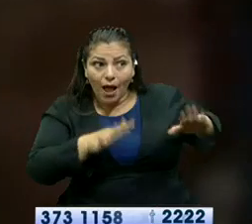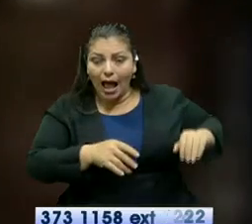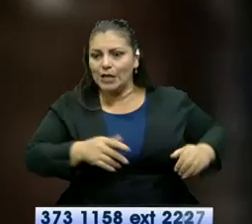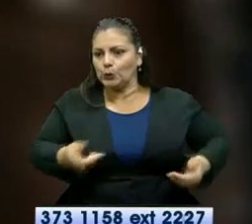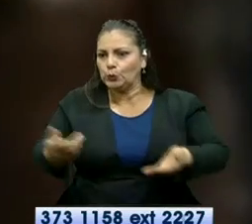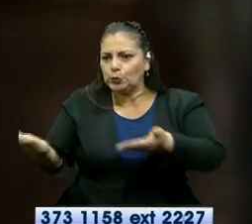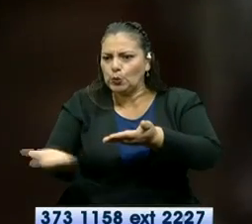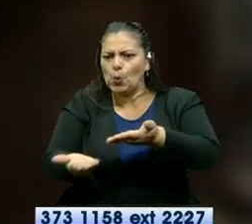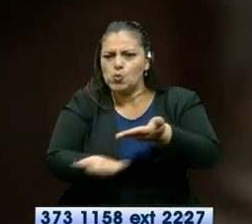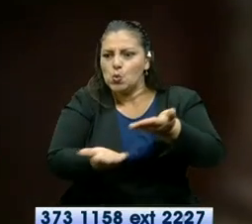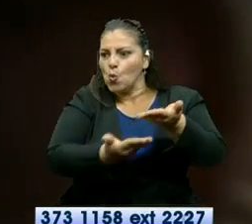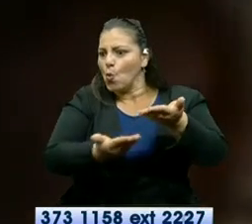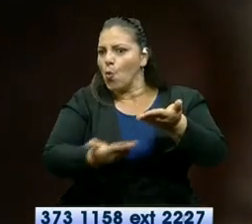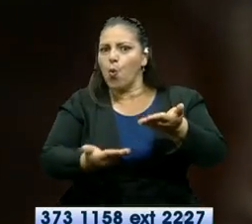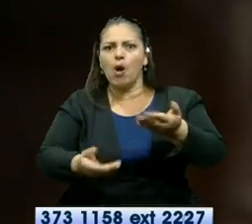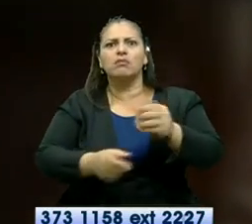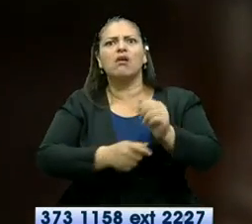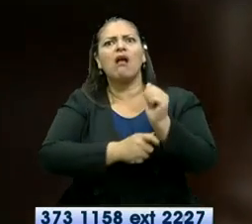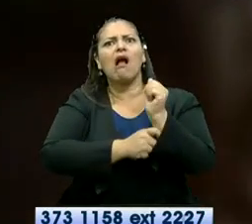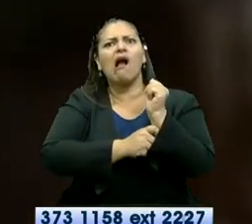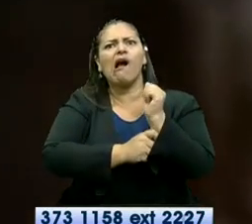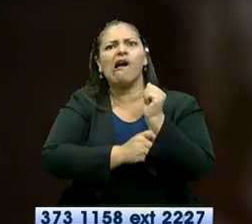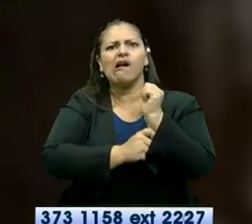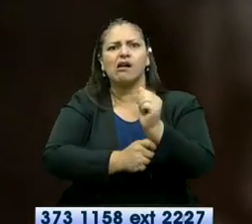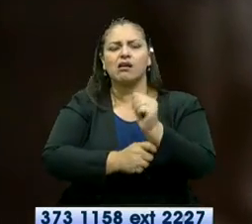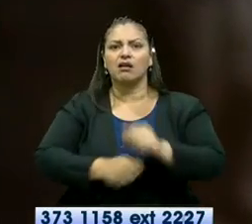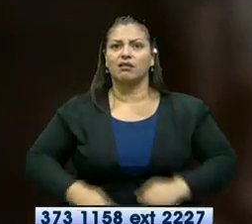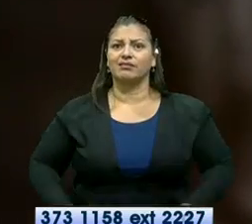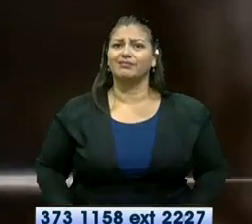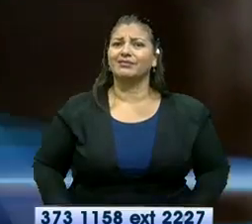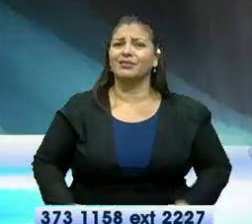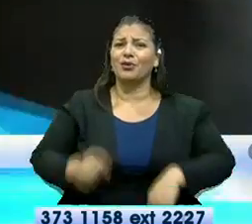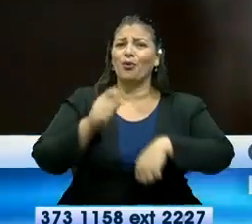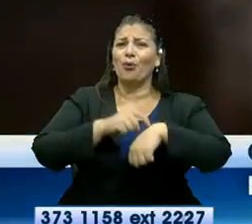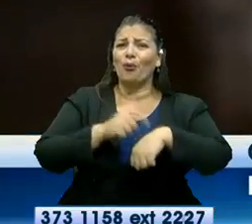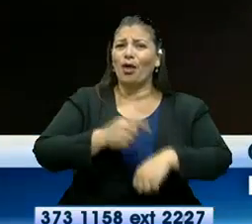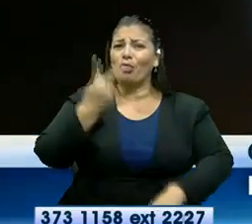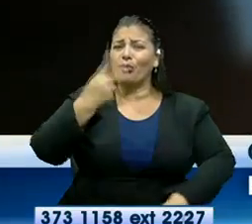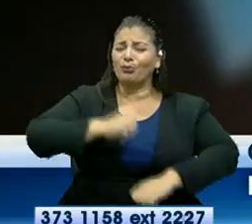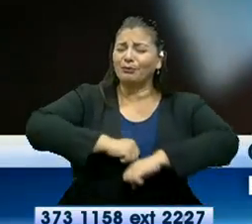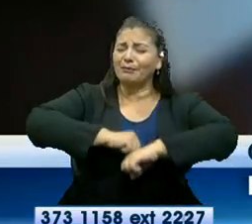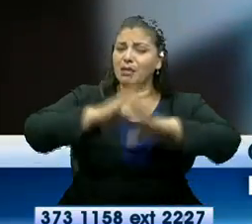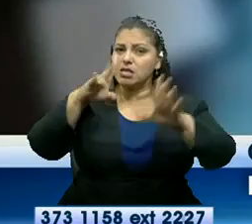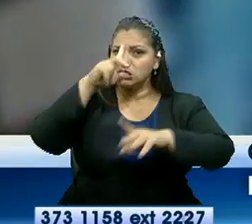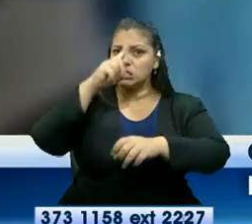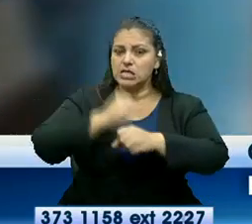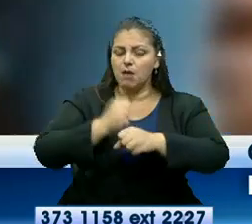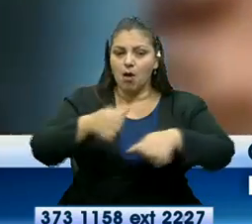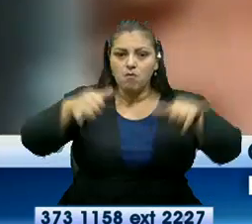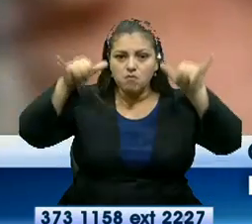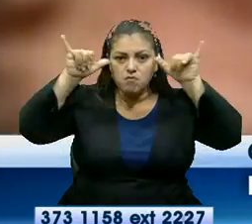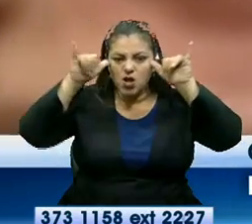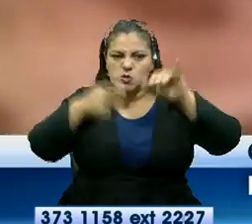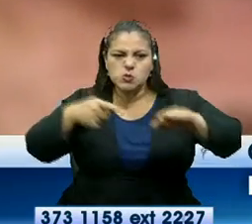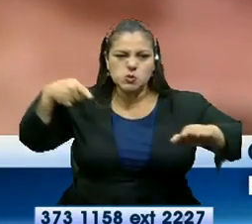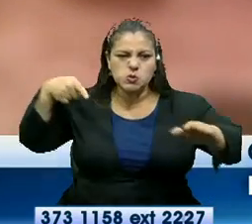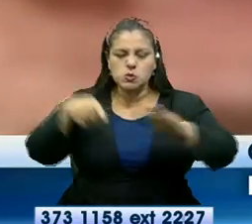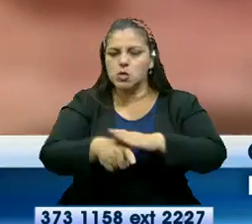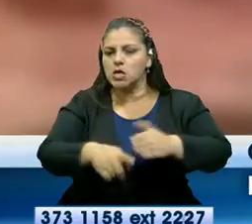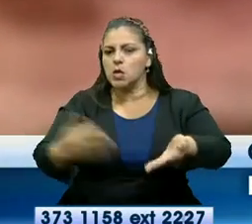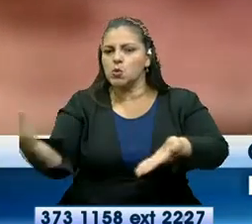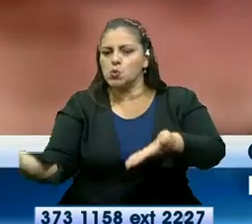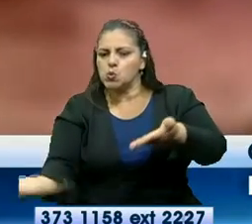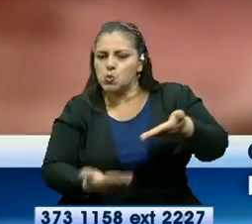Para evitar los controles, aparentemente empezaban con el trabajo a eso de las 2 de la madrugada hasta las 5. Por algunos días, agentes de la